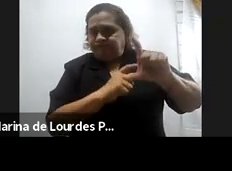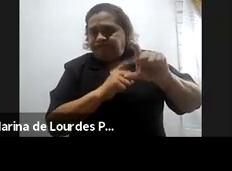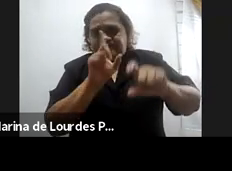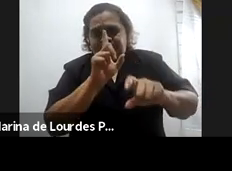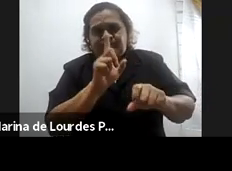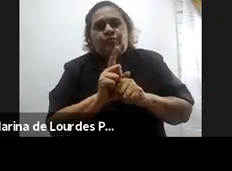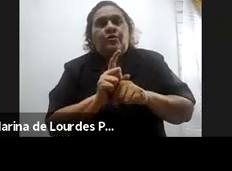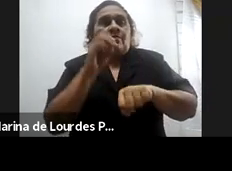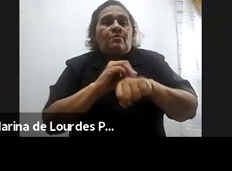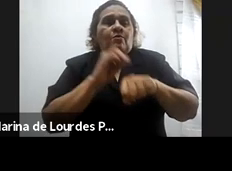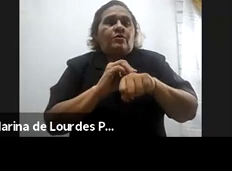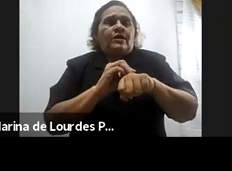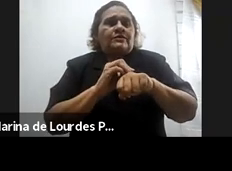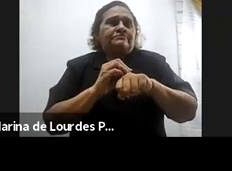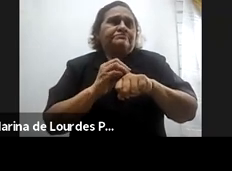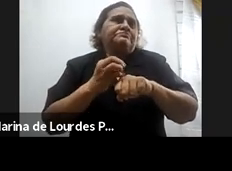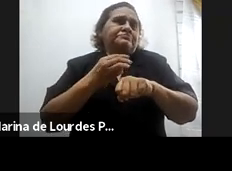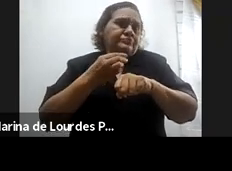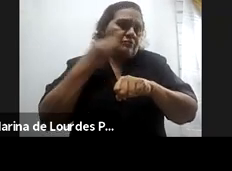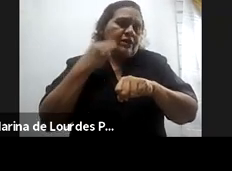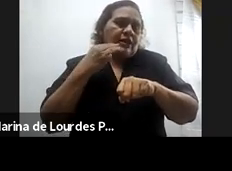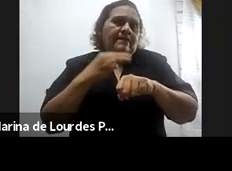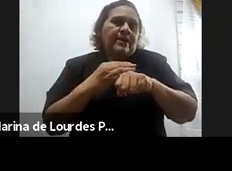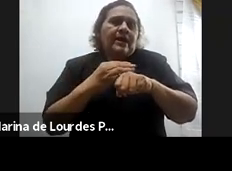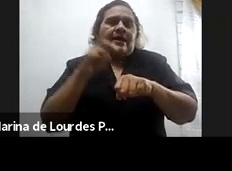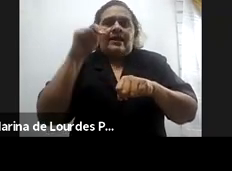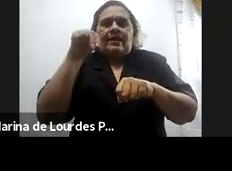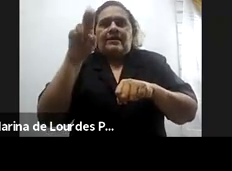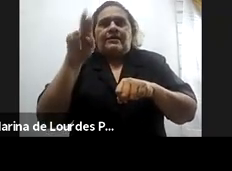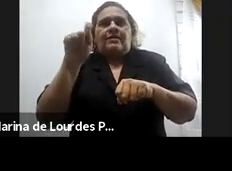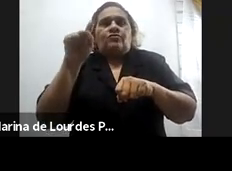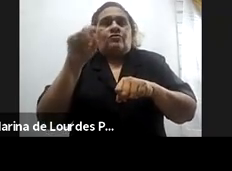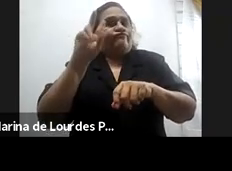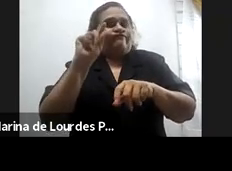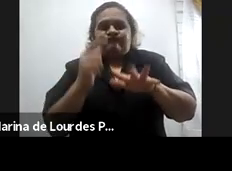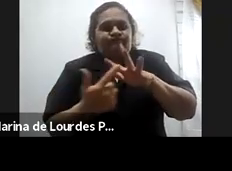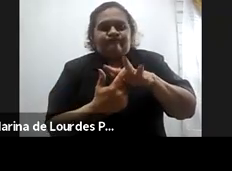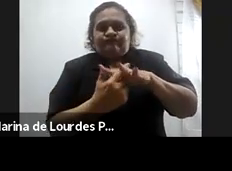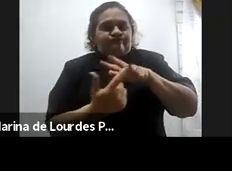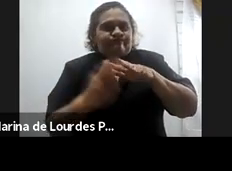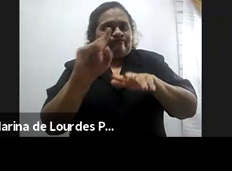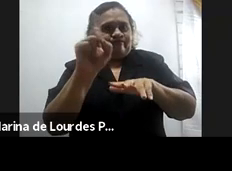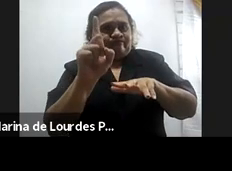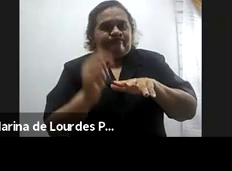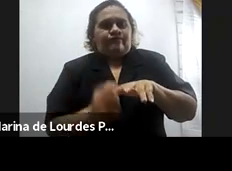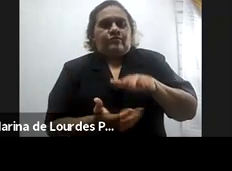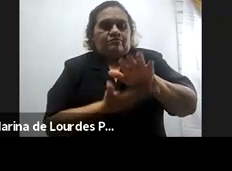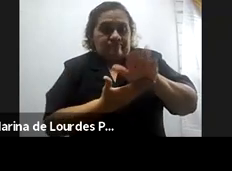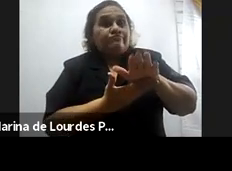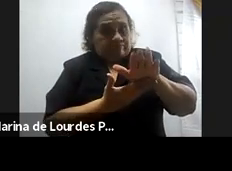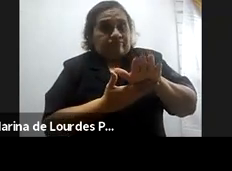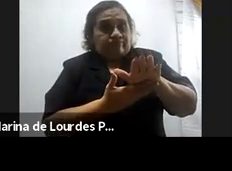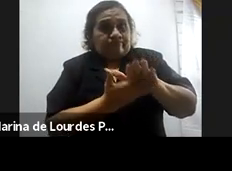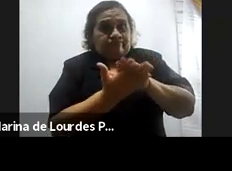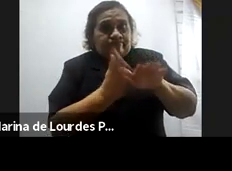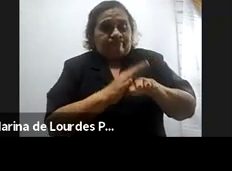Utilizar crema neutra, recuérdenlo, no entre los dedos, únicamente en la planta, talón y en el dorso del pie. Aplicar talco ahí